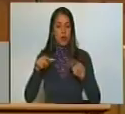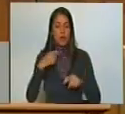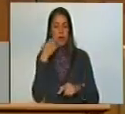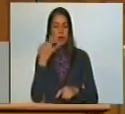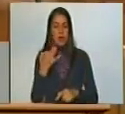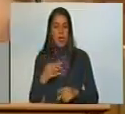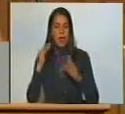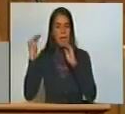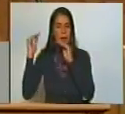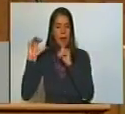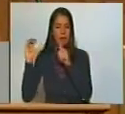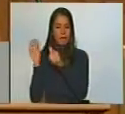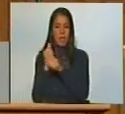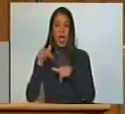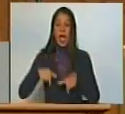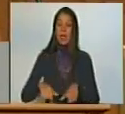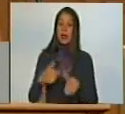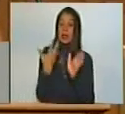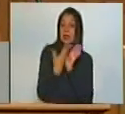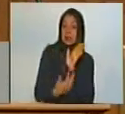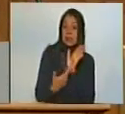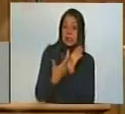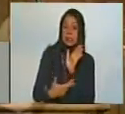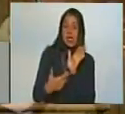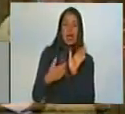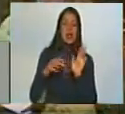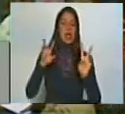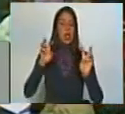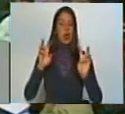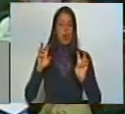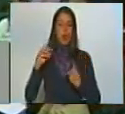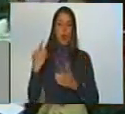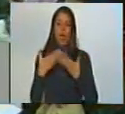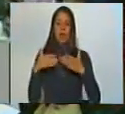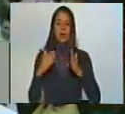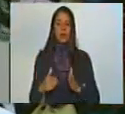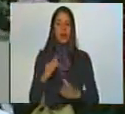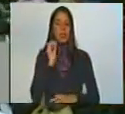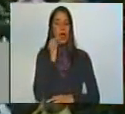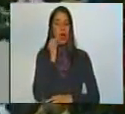joven, la sangre nueva, que hará ese sueño realidad.